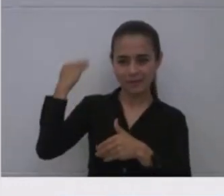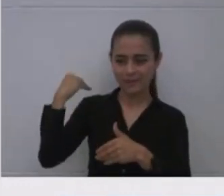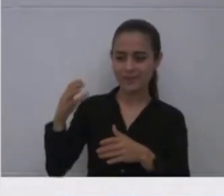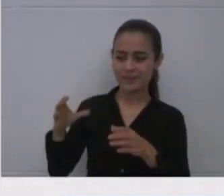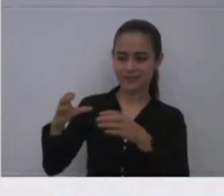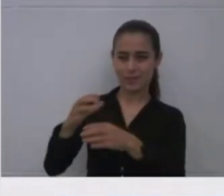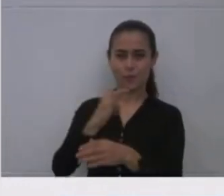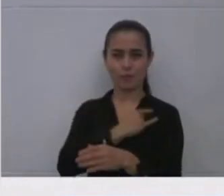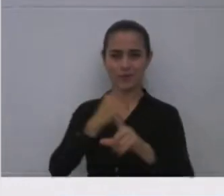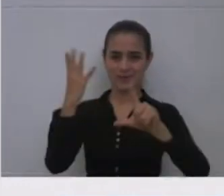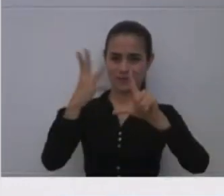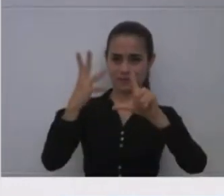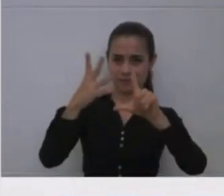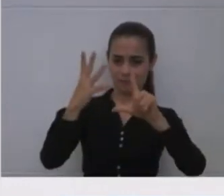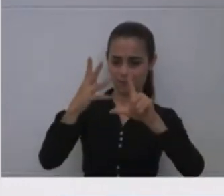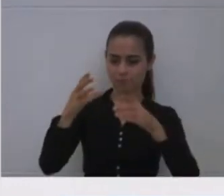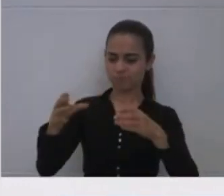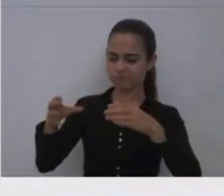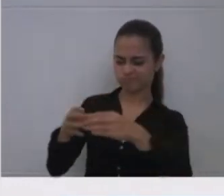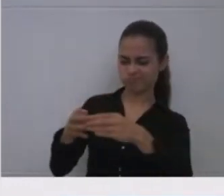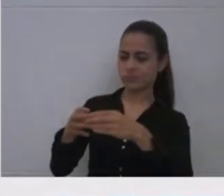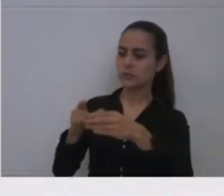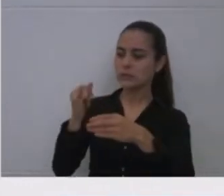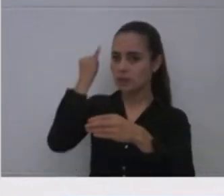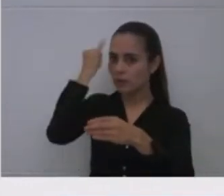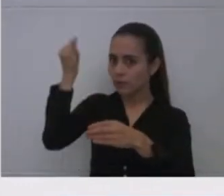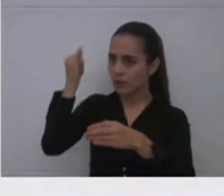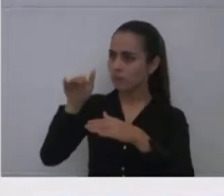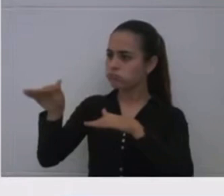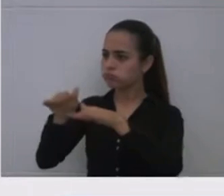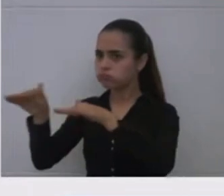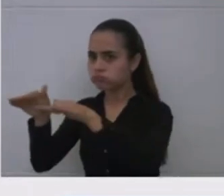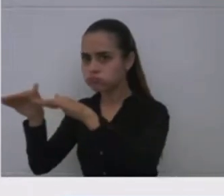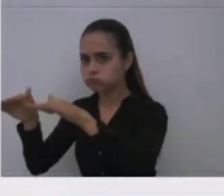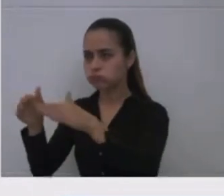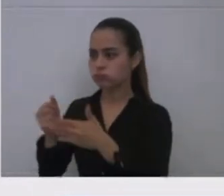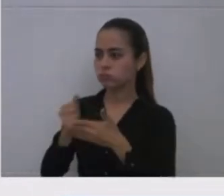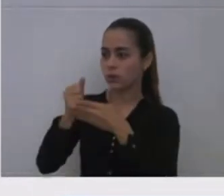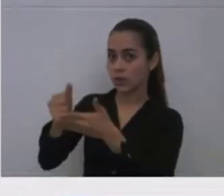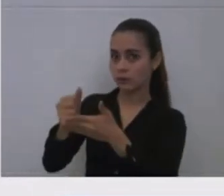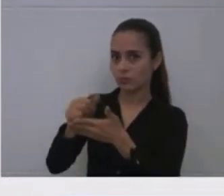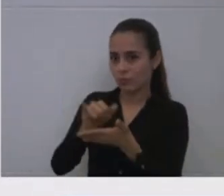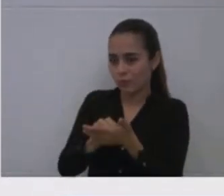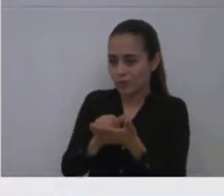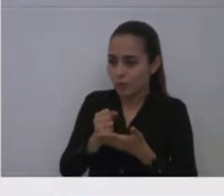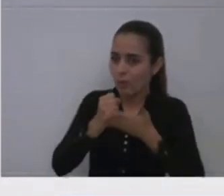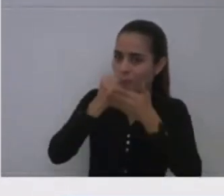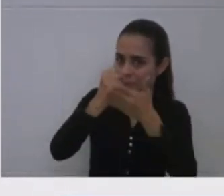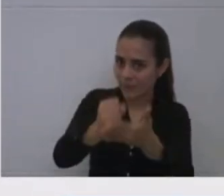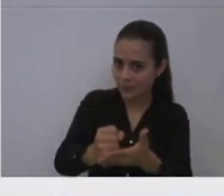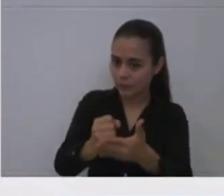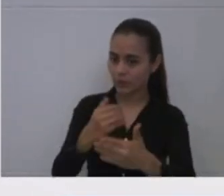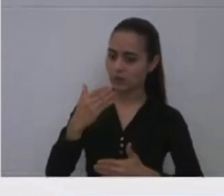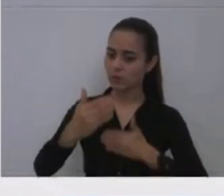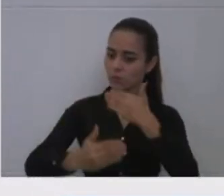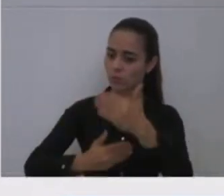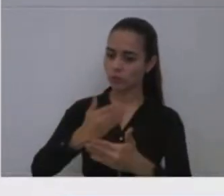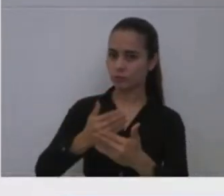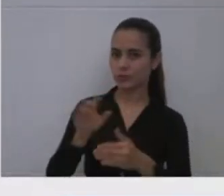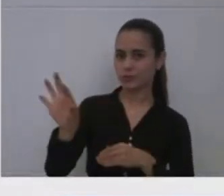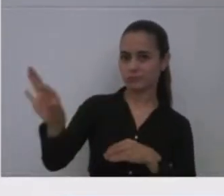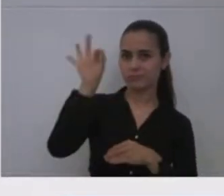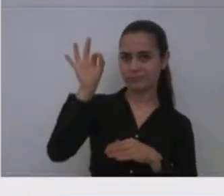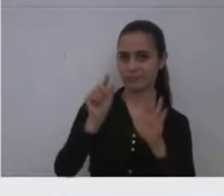de la Universidad de AFIT, va a ayudar a que el proceso de elección de personeros sea un proceso rodeado por